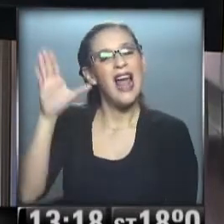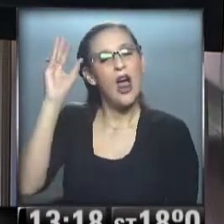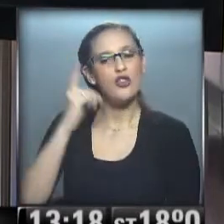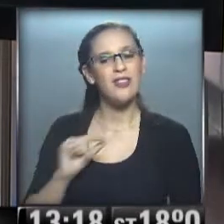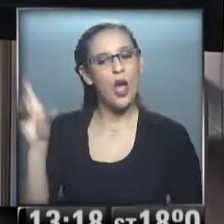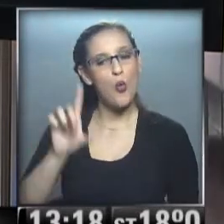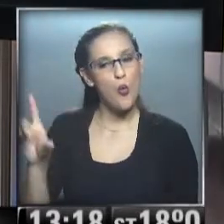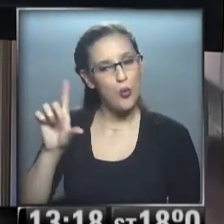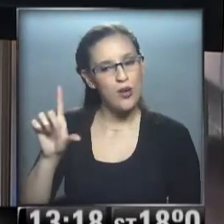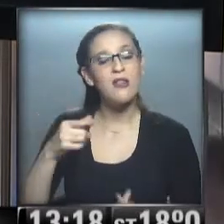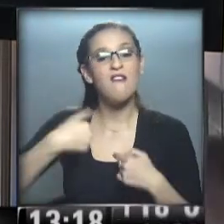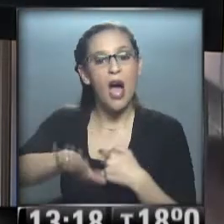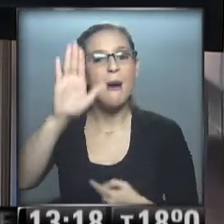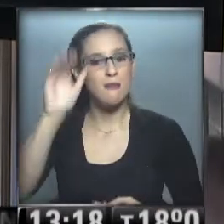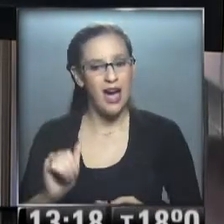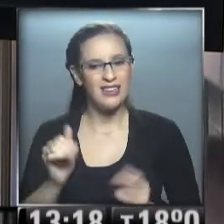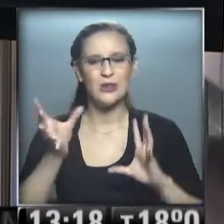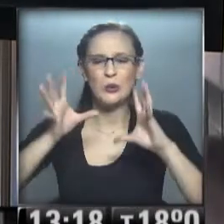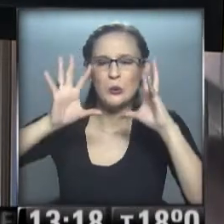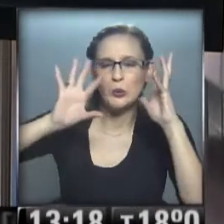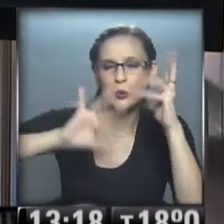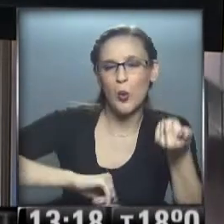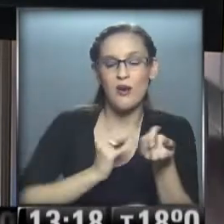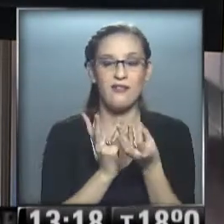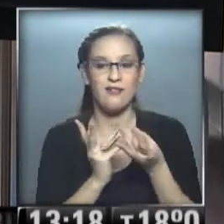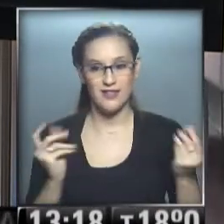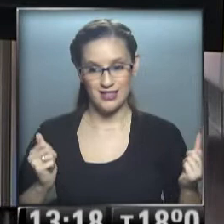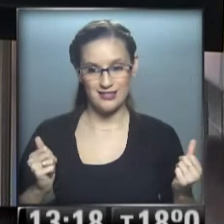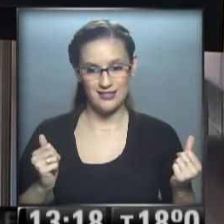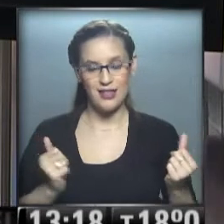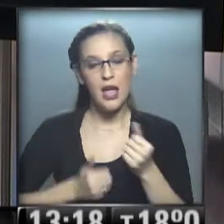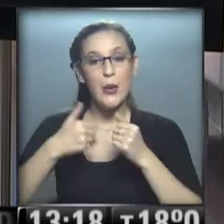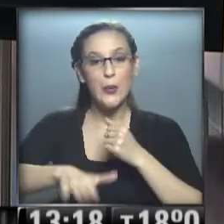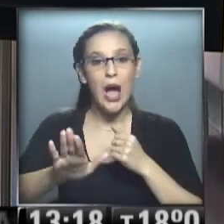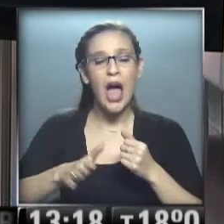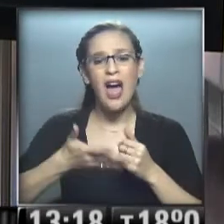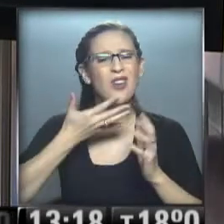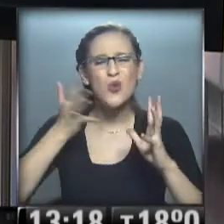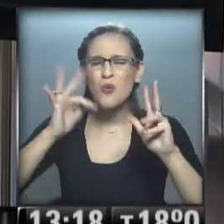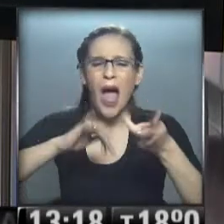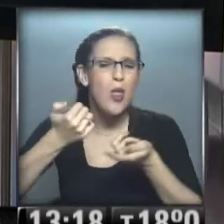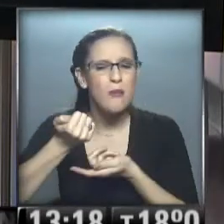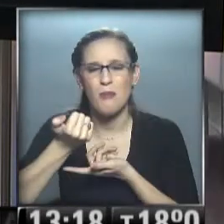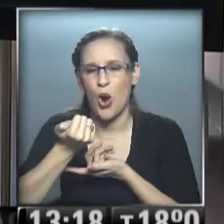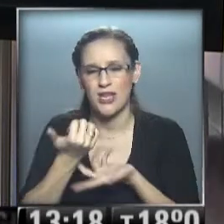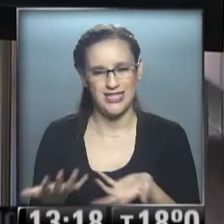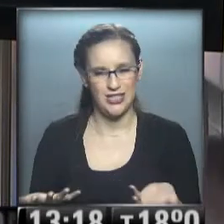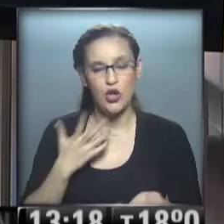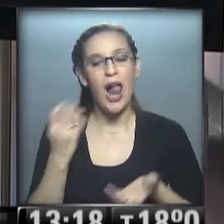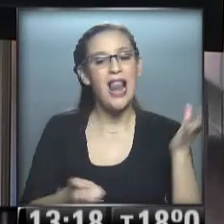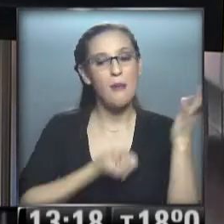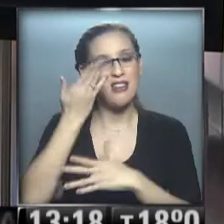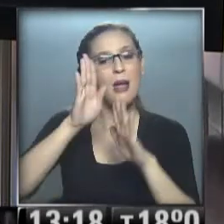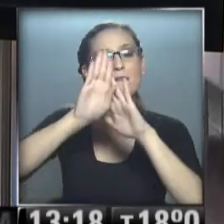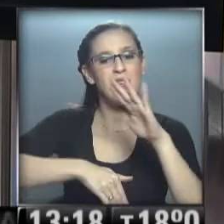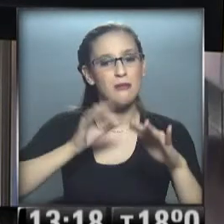lunes hacia el martes las nubes van a ir yéndose y tendremos muy poquita nubosidad. A la mañana la mínima